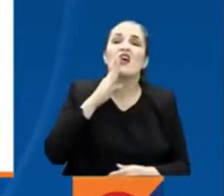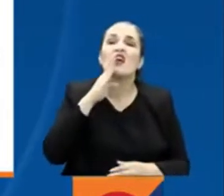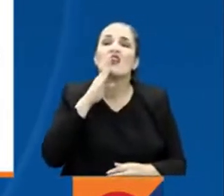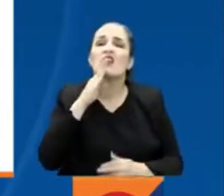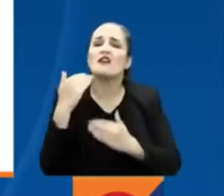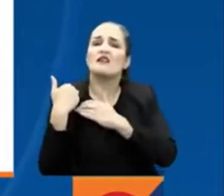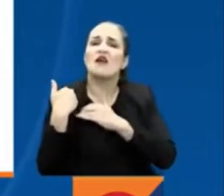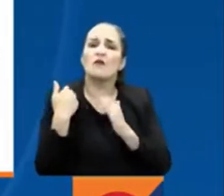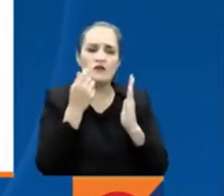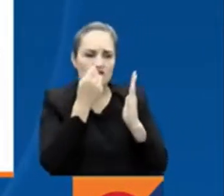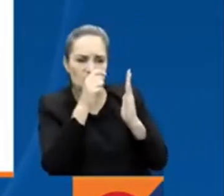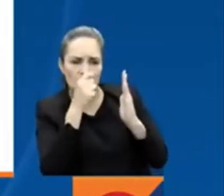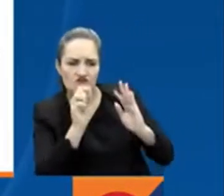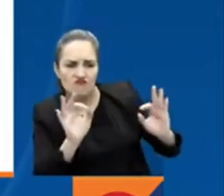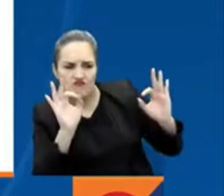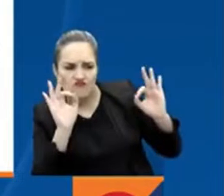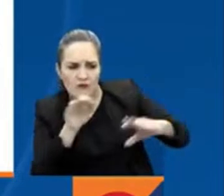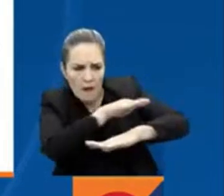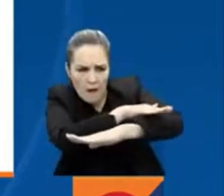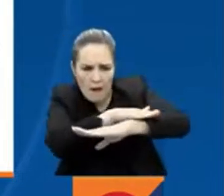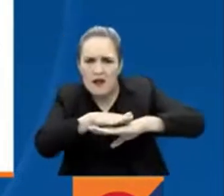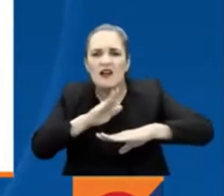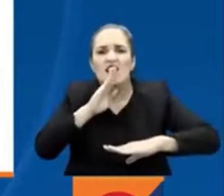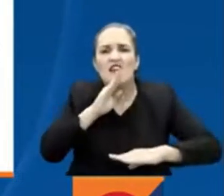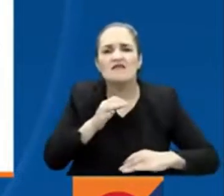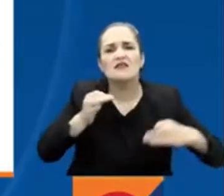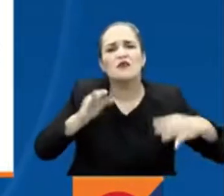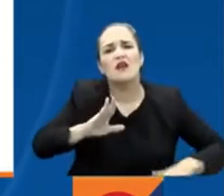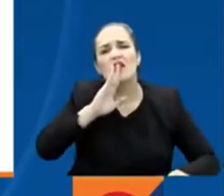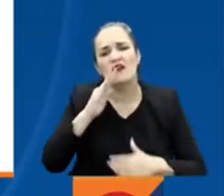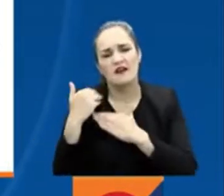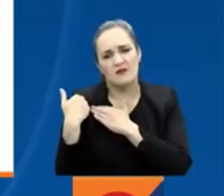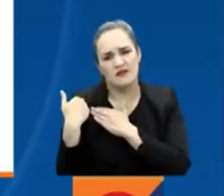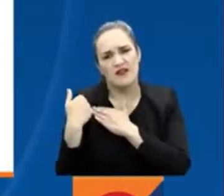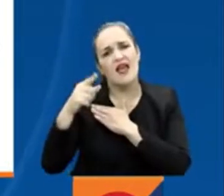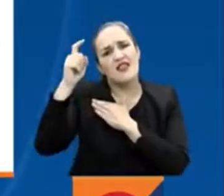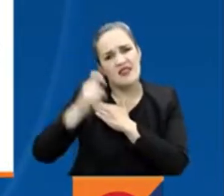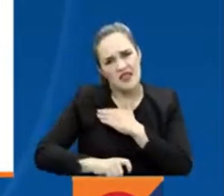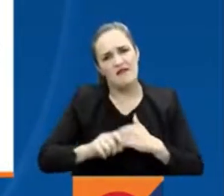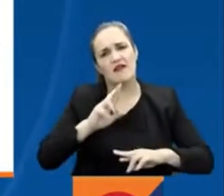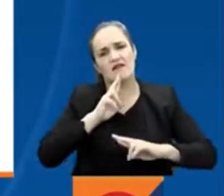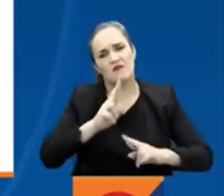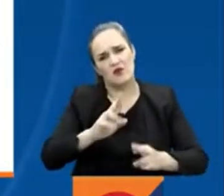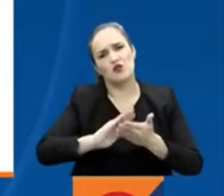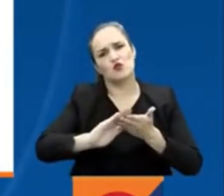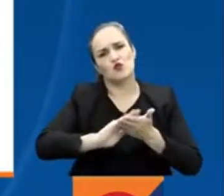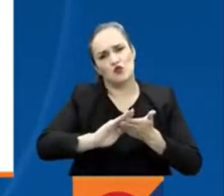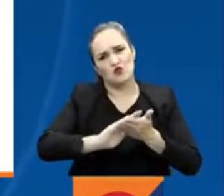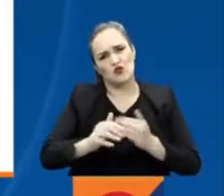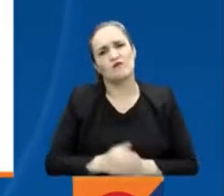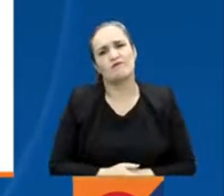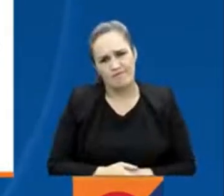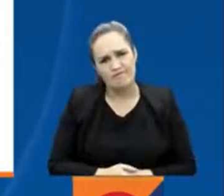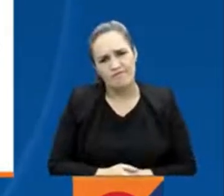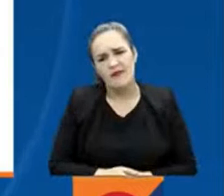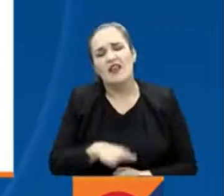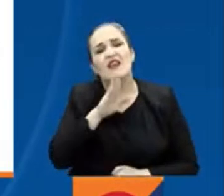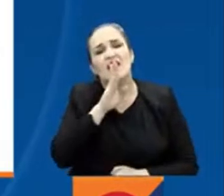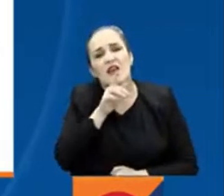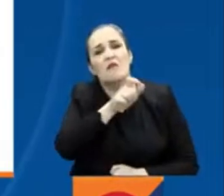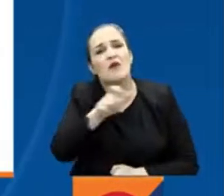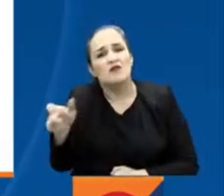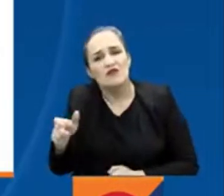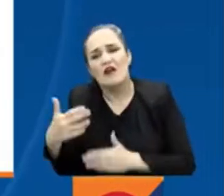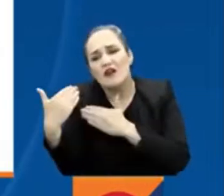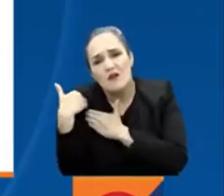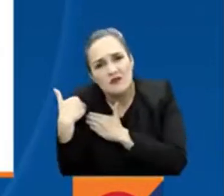mantenimiento? ¿Quién revisa condiciones de seguridad? Estos hechos deben terminar. ¿Cuántas vidas perdidas una y otra vez sin